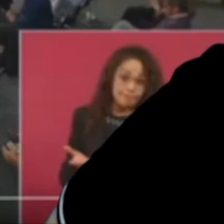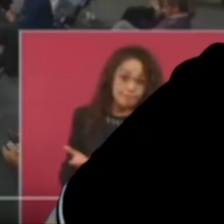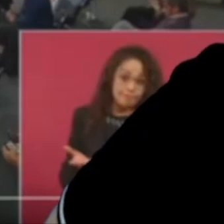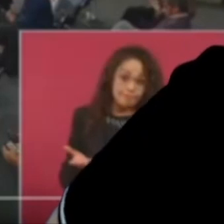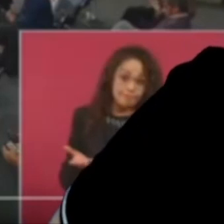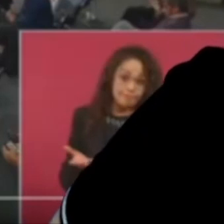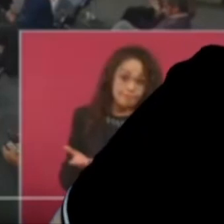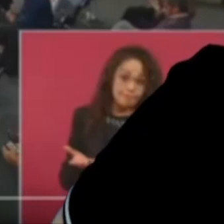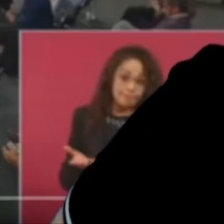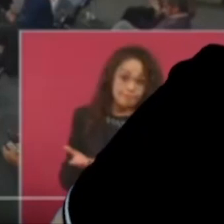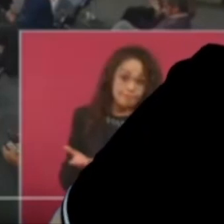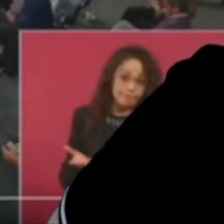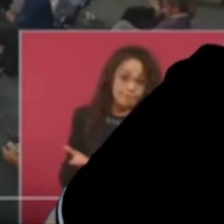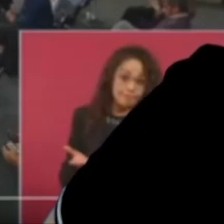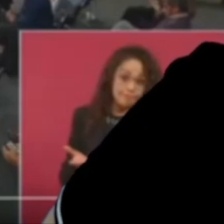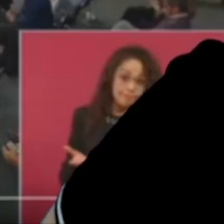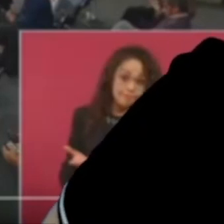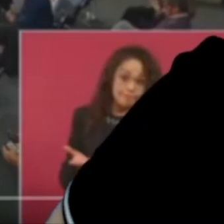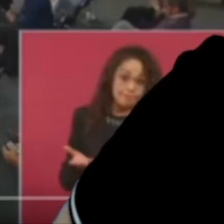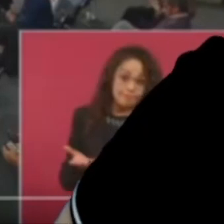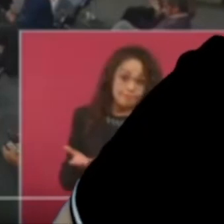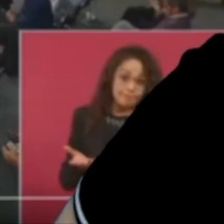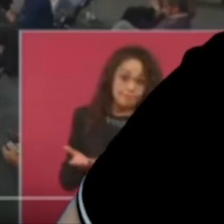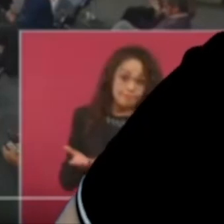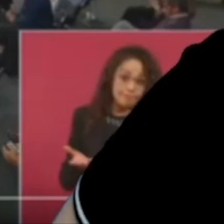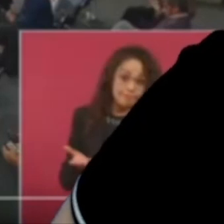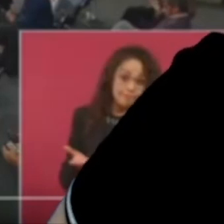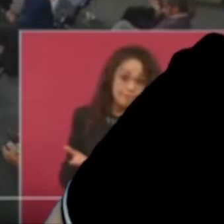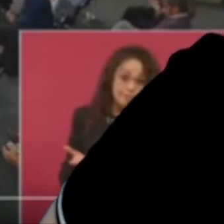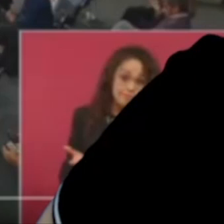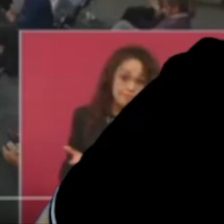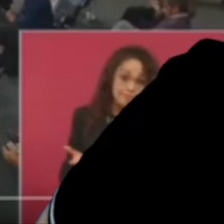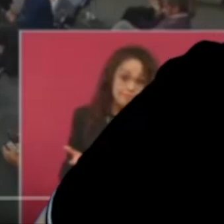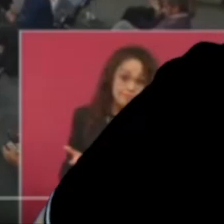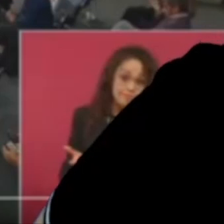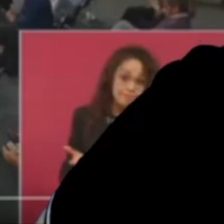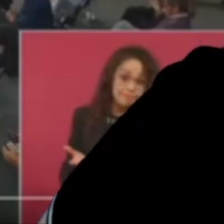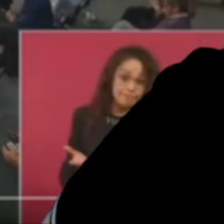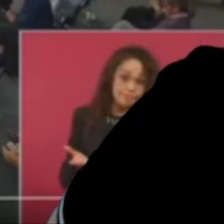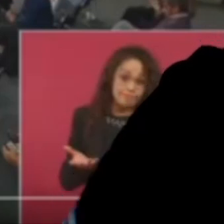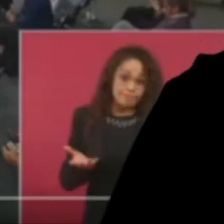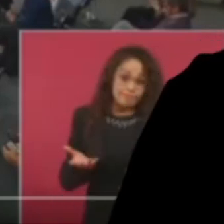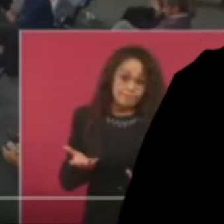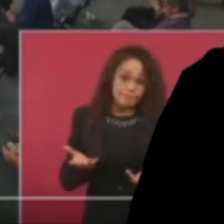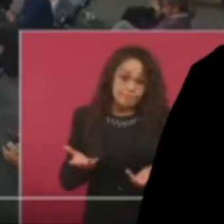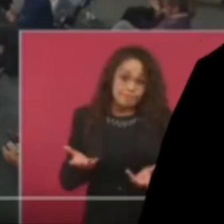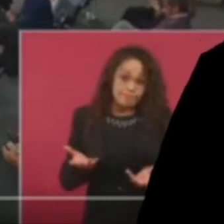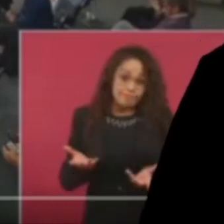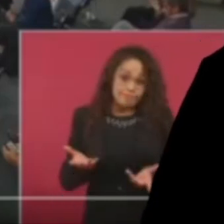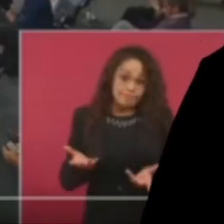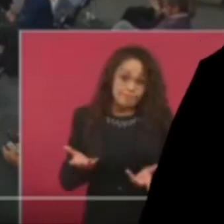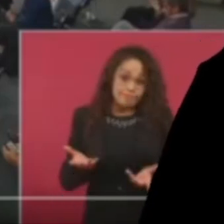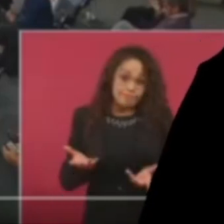aplaudiéramos O sea imagínense nada más O sea ahorita está haciendo y deshaciendo lo que le viene lo que le vienen